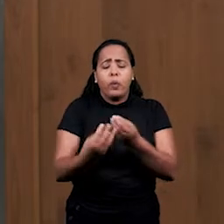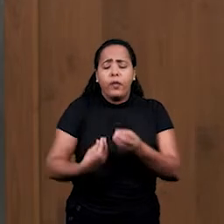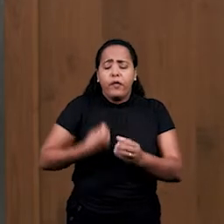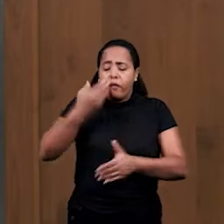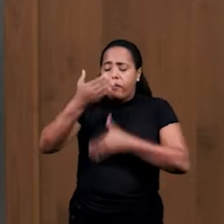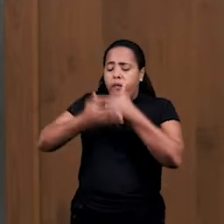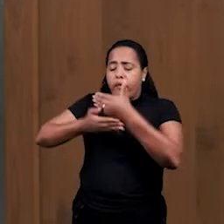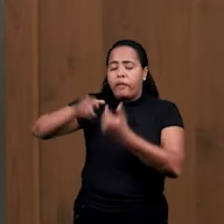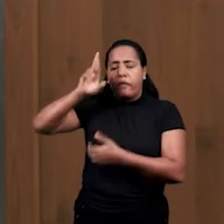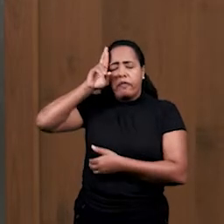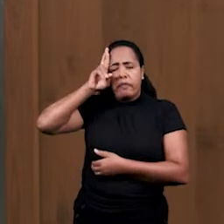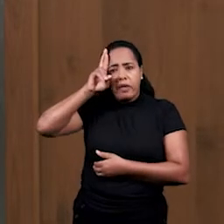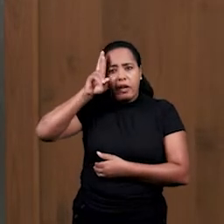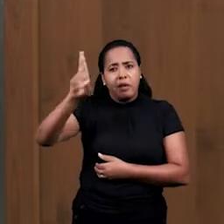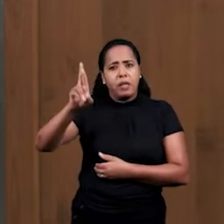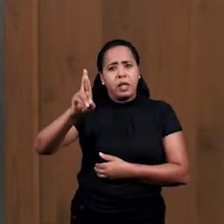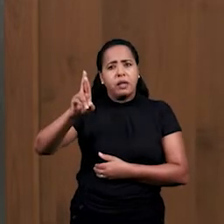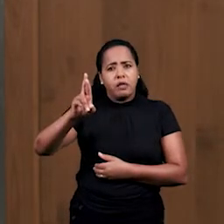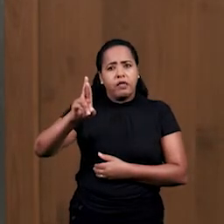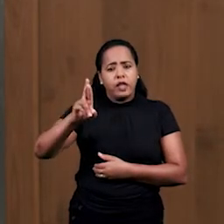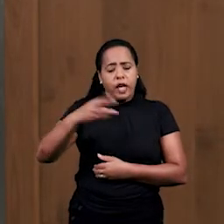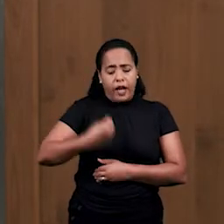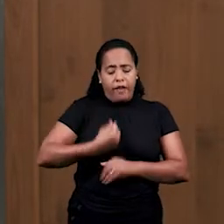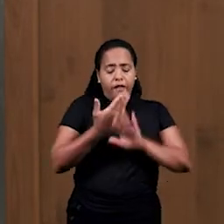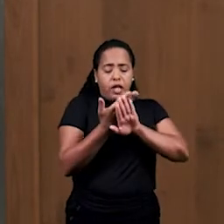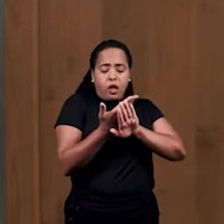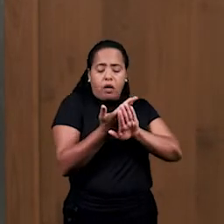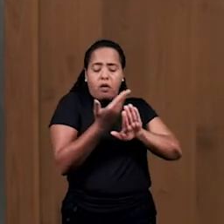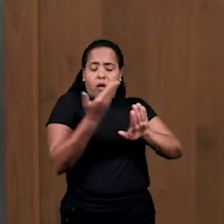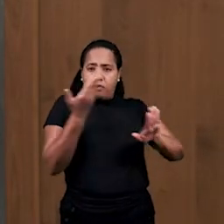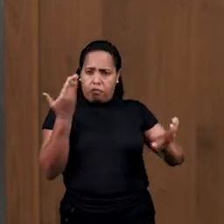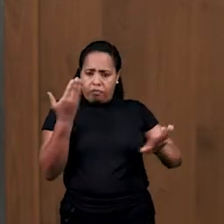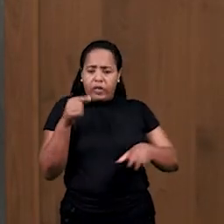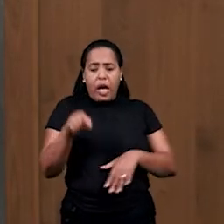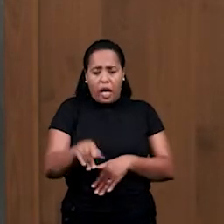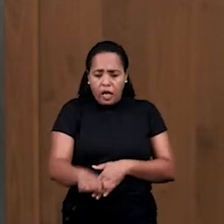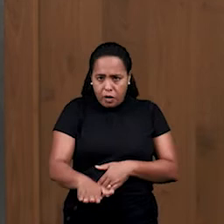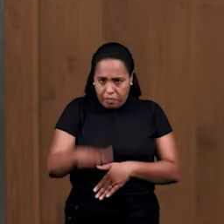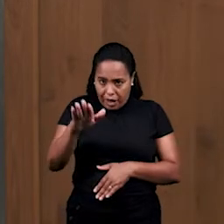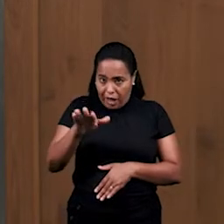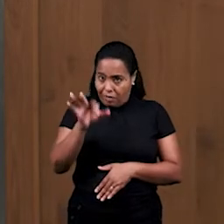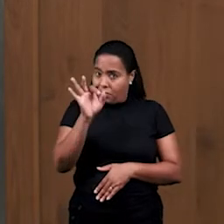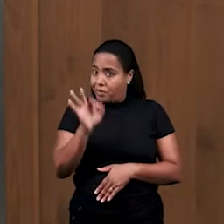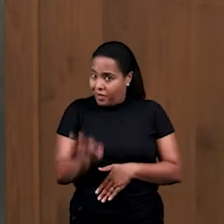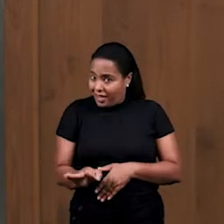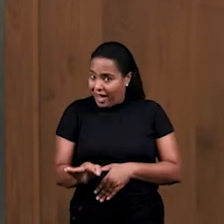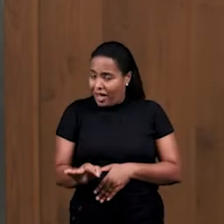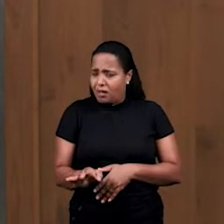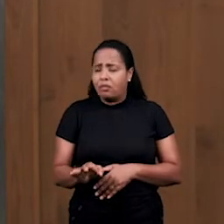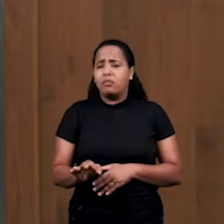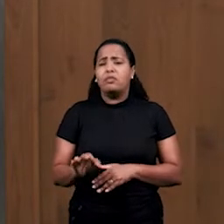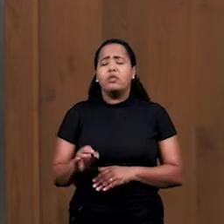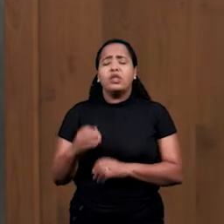hijos, cómo deberían ser delante del Señor en santificación. Ellos eran pequeños, ¿cierto?